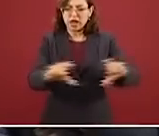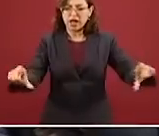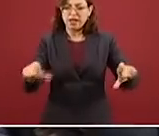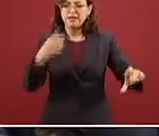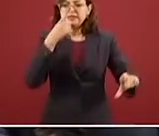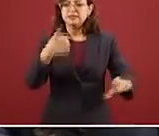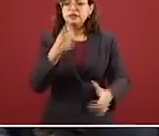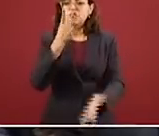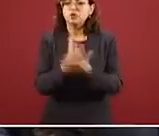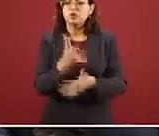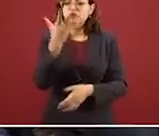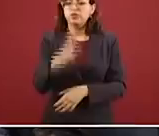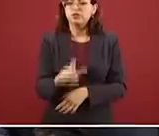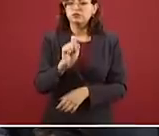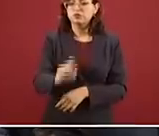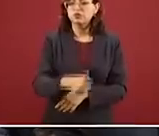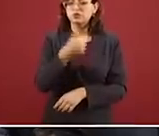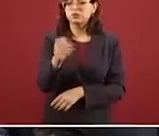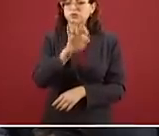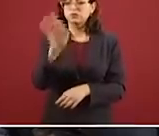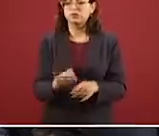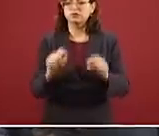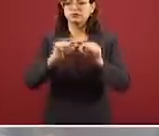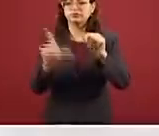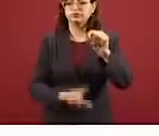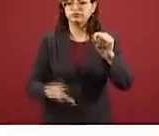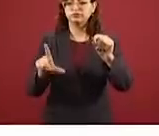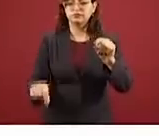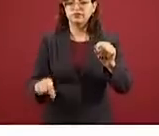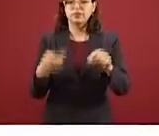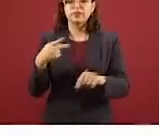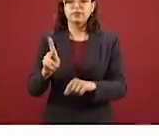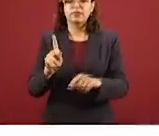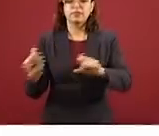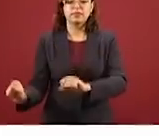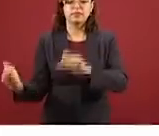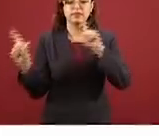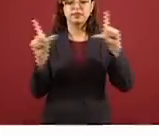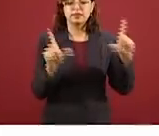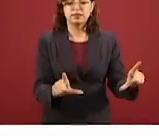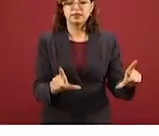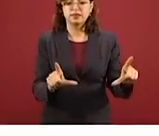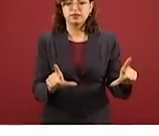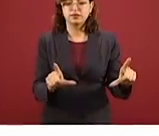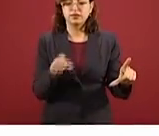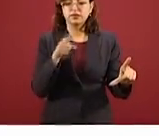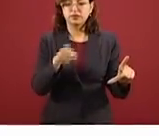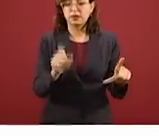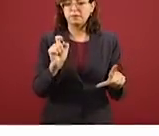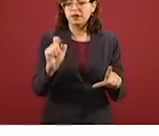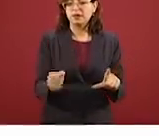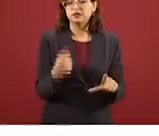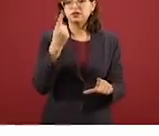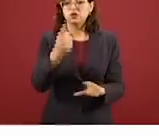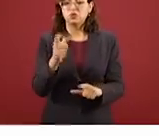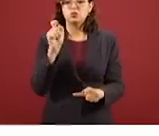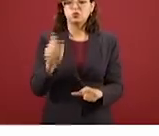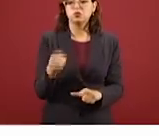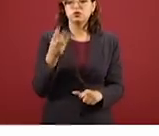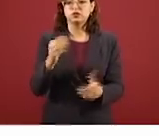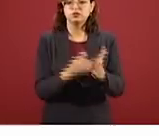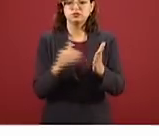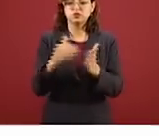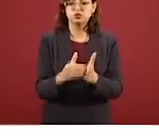el 10.6% del territorio, pero en la anterior, ahí dice 21.3 millones de hectáreas y